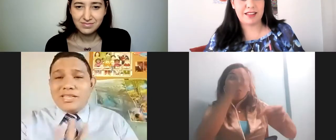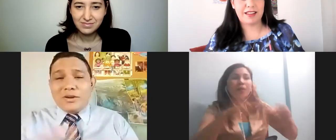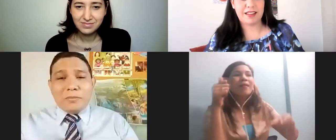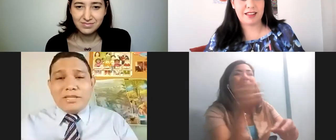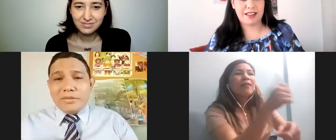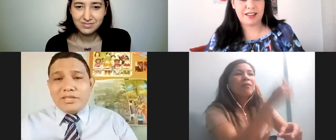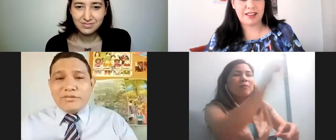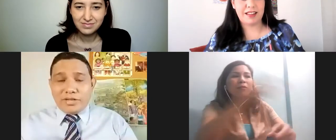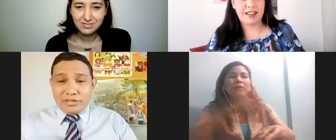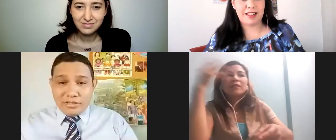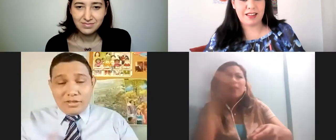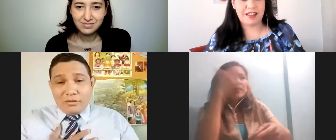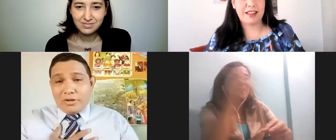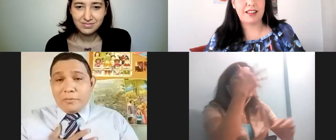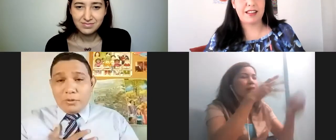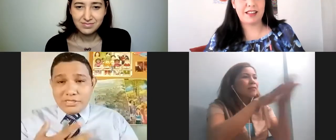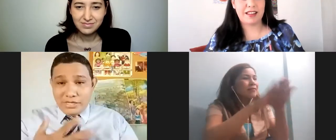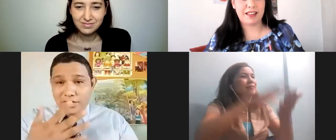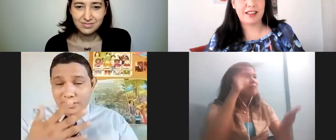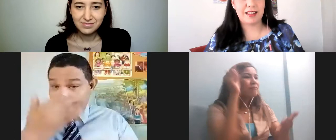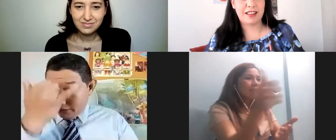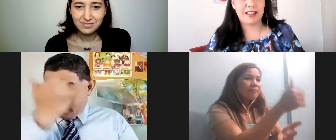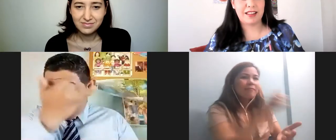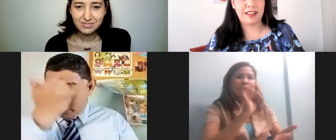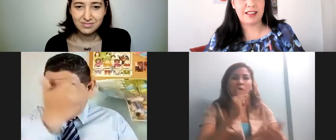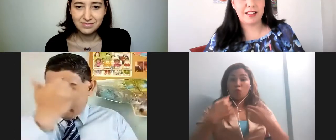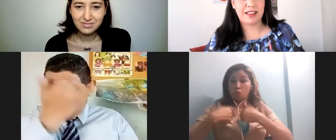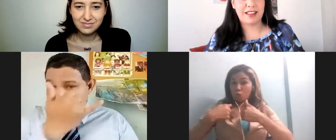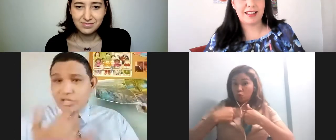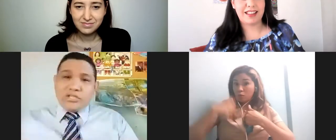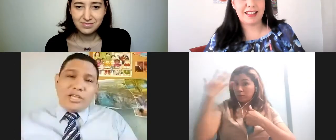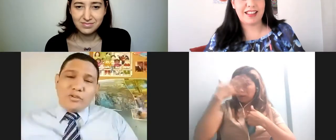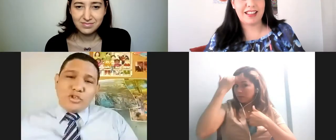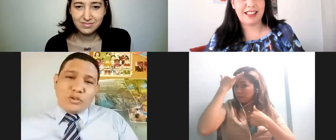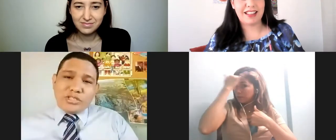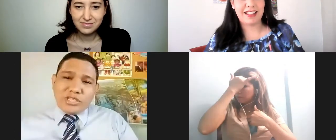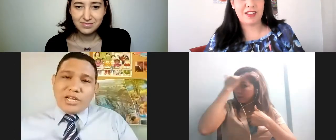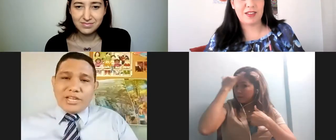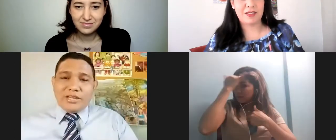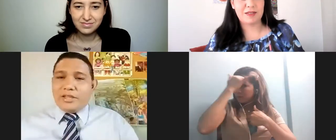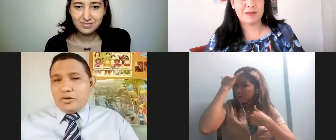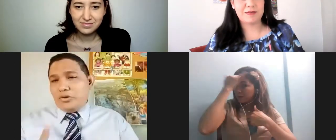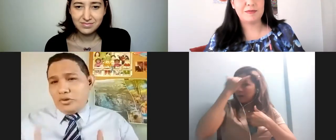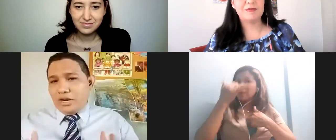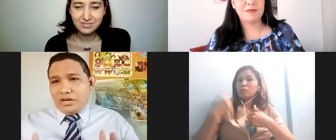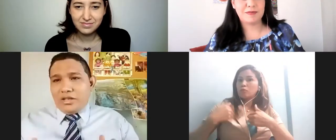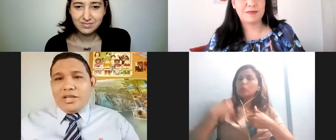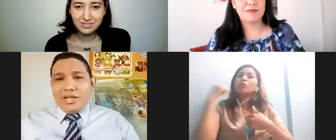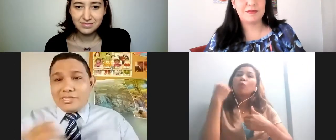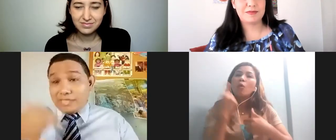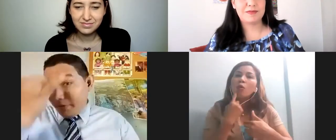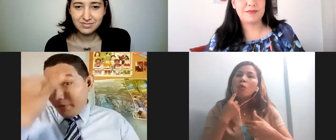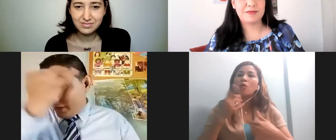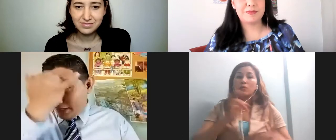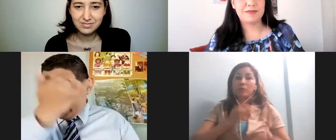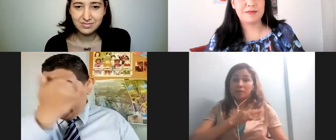tiene una seña completamente diferente. Por ejemplo, mi seña es esta. Y si hay un sordo en Chile que yo conozca,